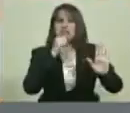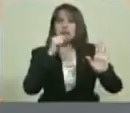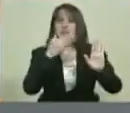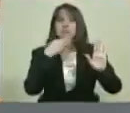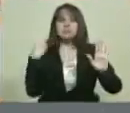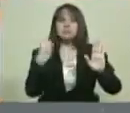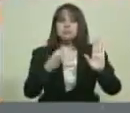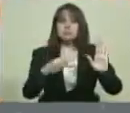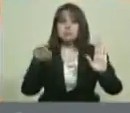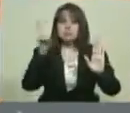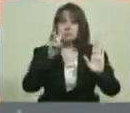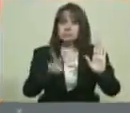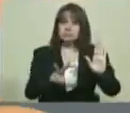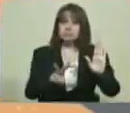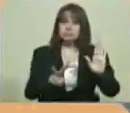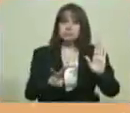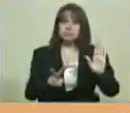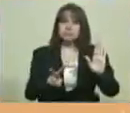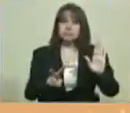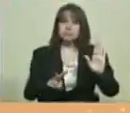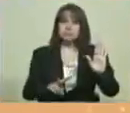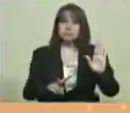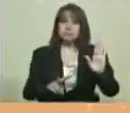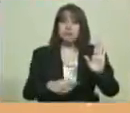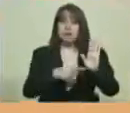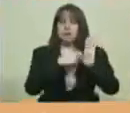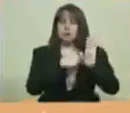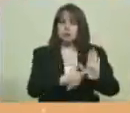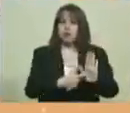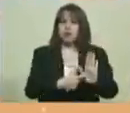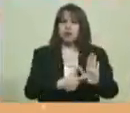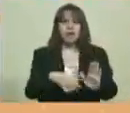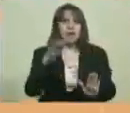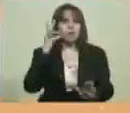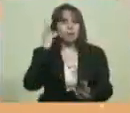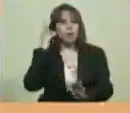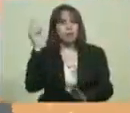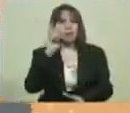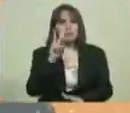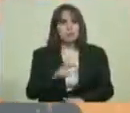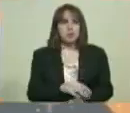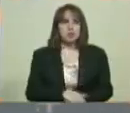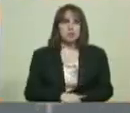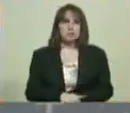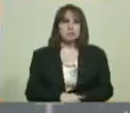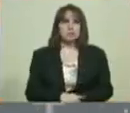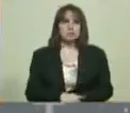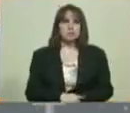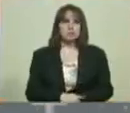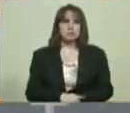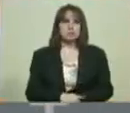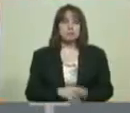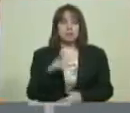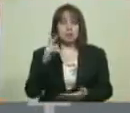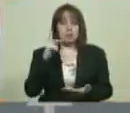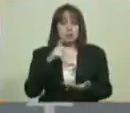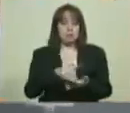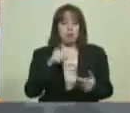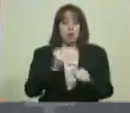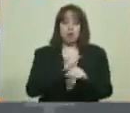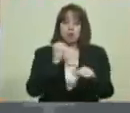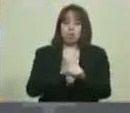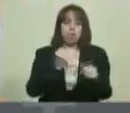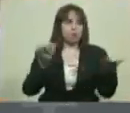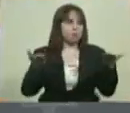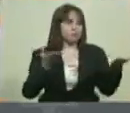venezolana, que tuvo como protagonista a las mujeres venezolanas, que tuvo como protagonista a la clase obrera, a los